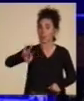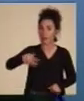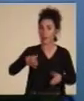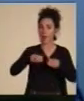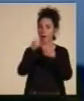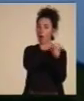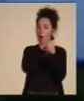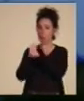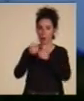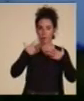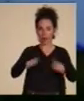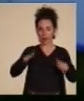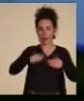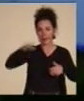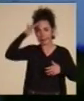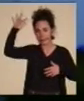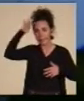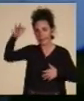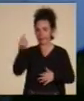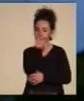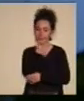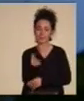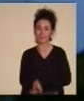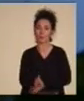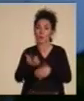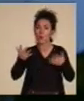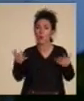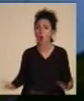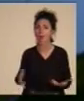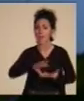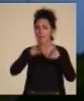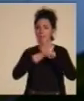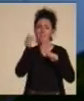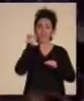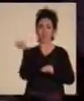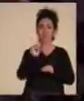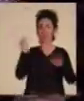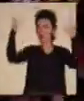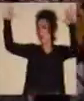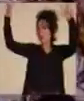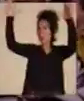clasificada de fantasía, diseño y vestuario, las inadaptadas.